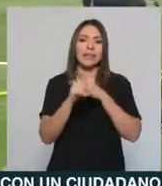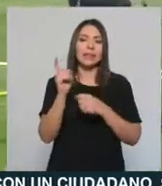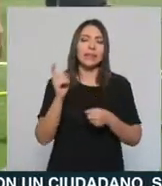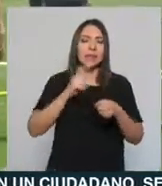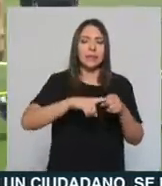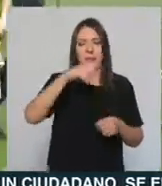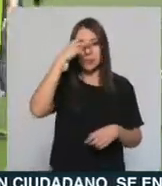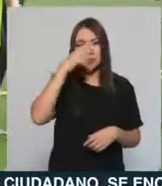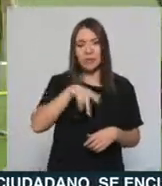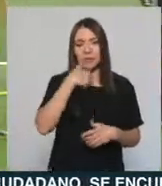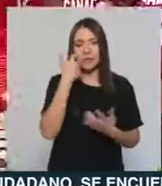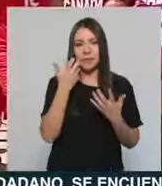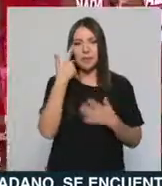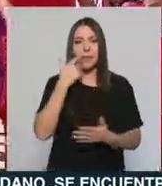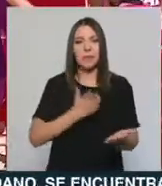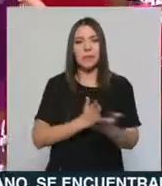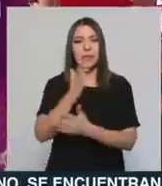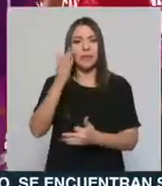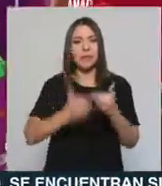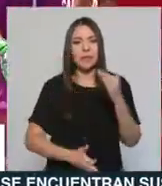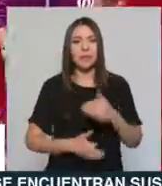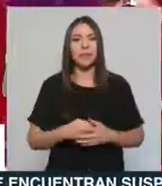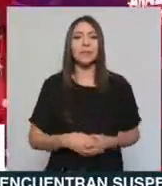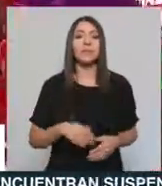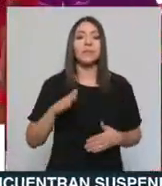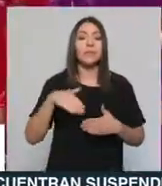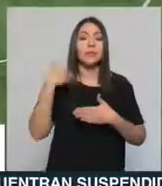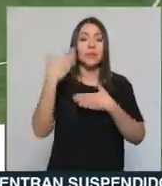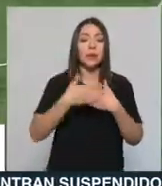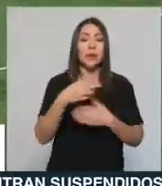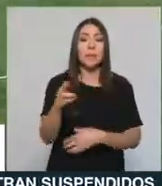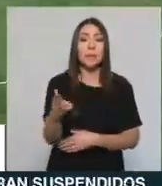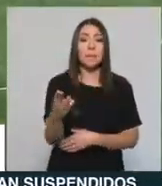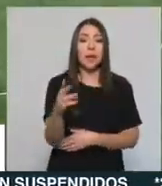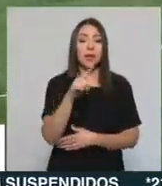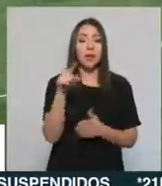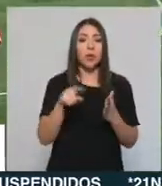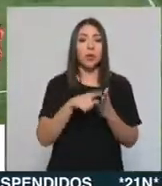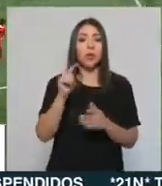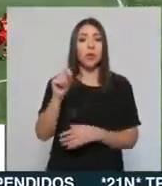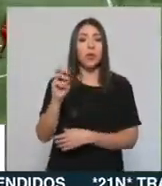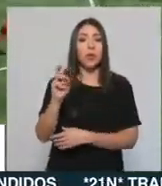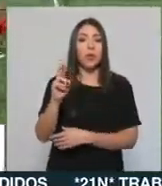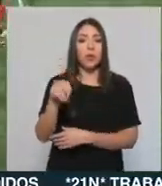por Christopher Cuellar también se medirá ante Canadá el próximo mes de mayo en Toronto. Andrés Brito, 21 Noticias.